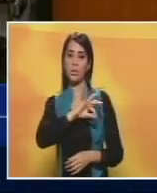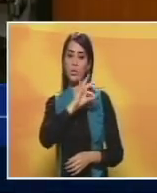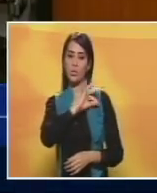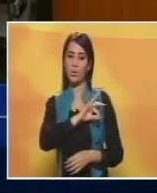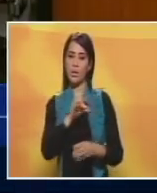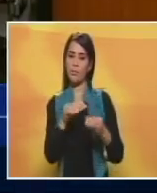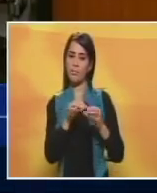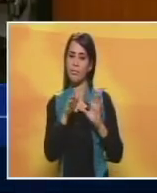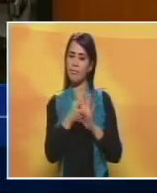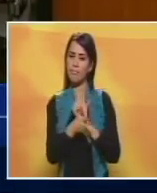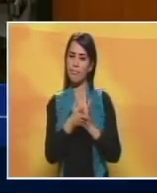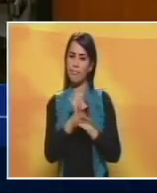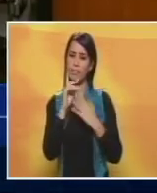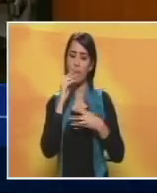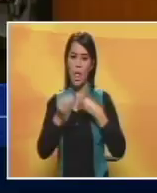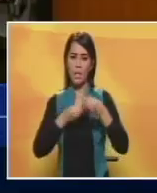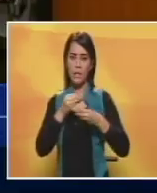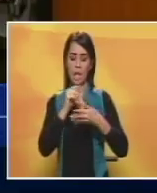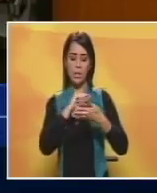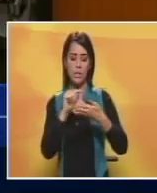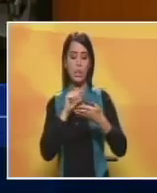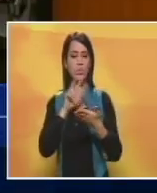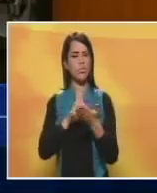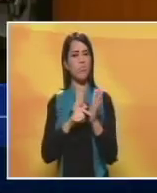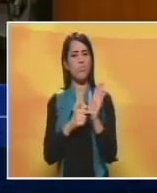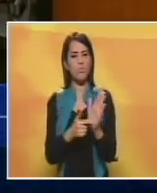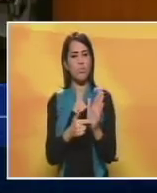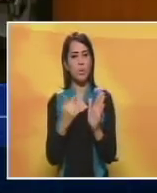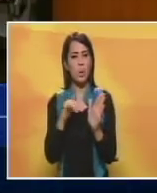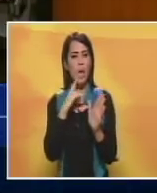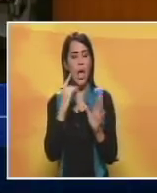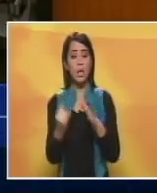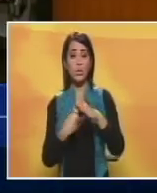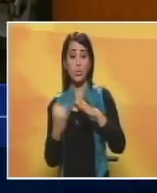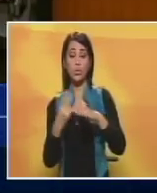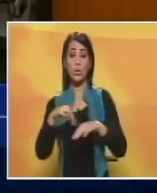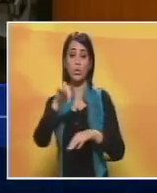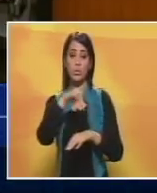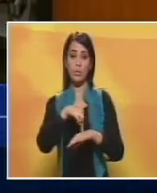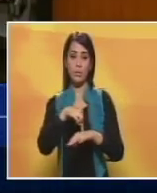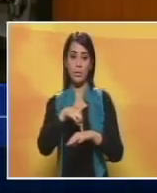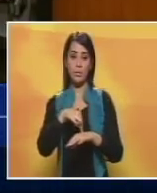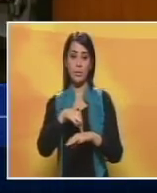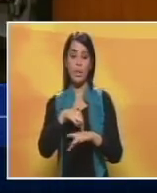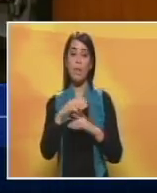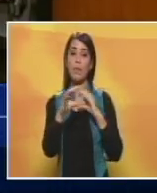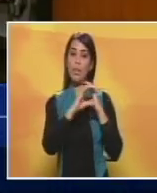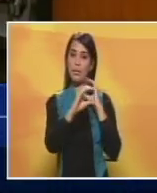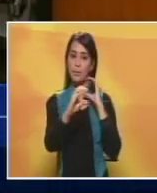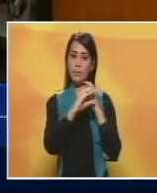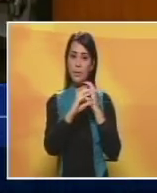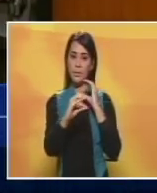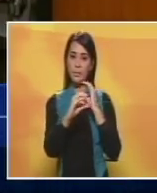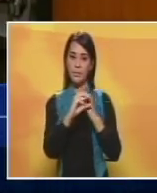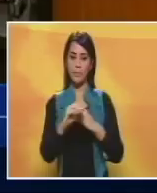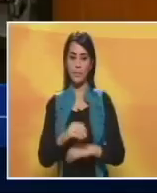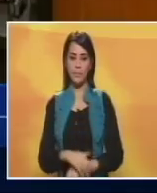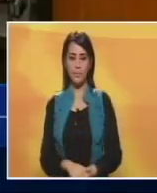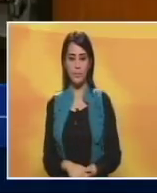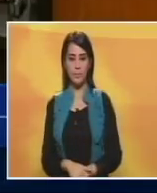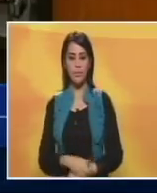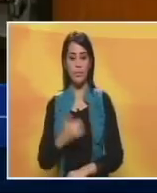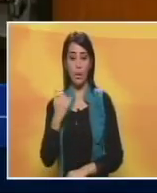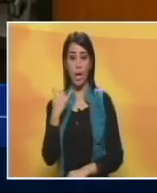gremiales, desestimó la realización del censo, pues asegura que en el Instituto Nacional de Tránsito y Transporte Terrestre ya